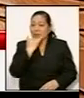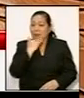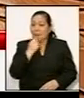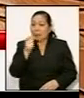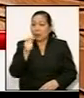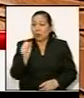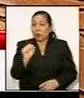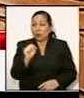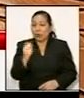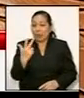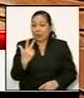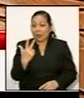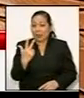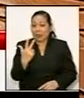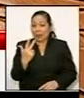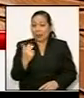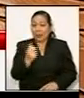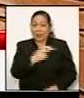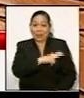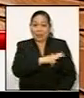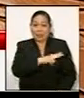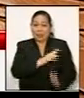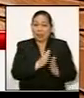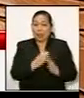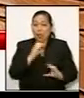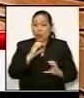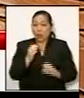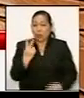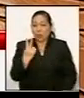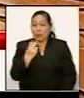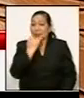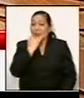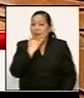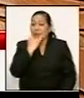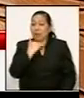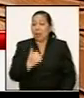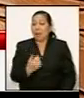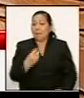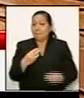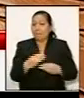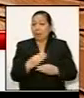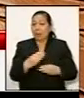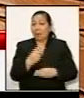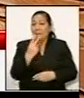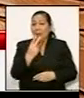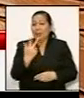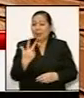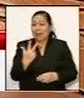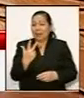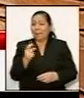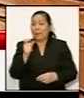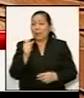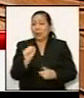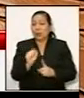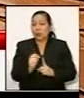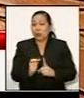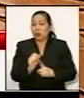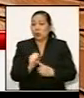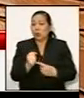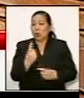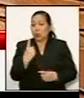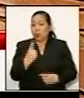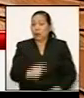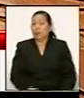personal social 3 tercer grado en comunicación dos errores en matemática 23 personal social 1